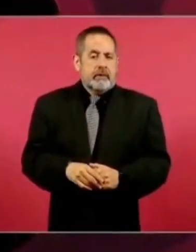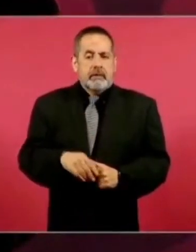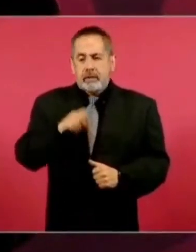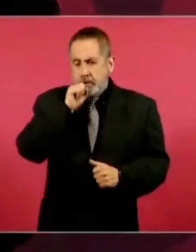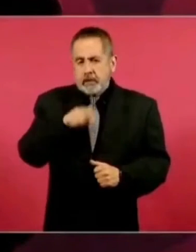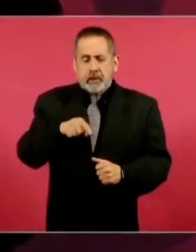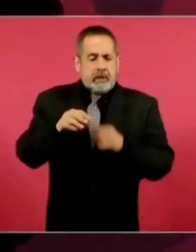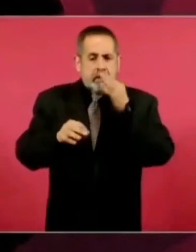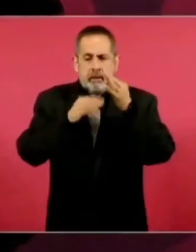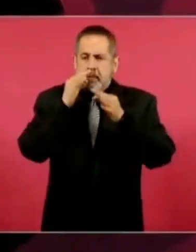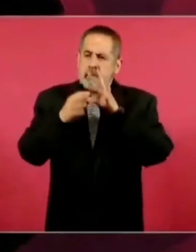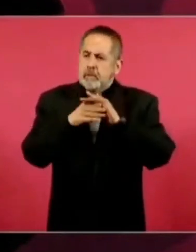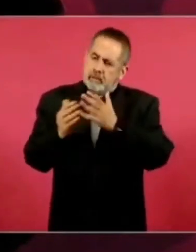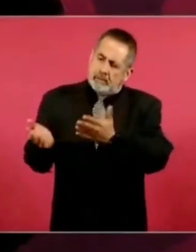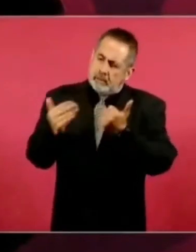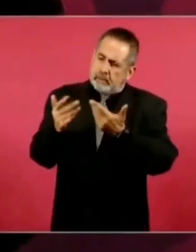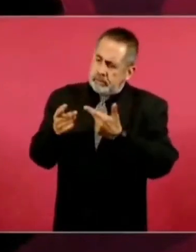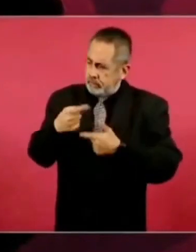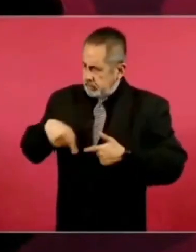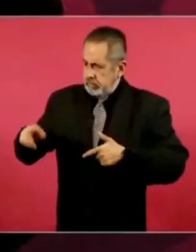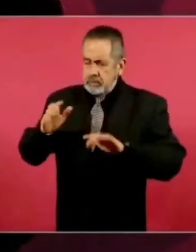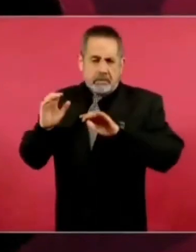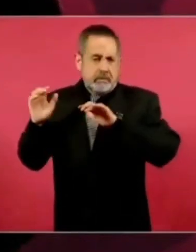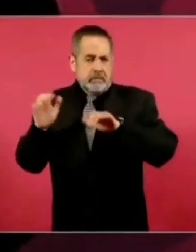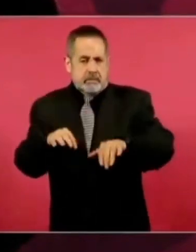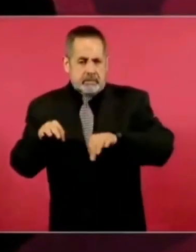promoción para